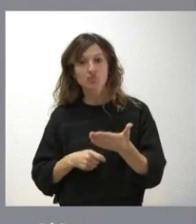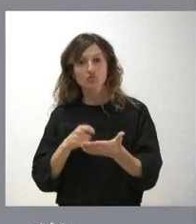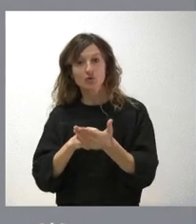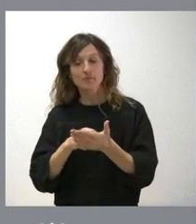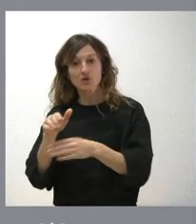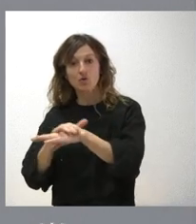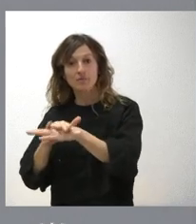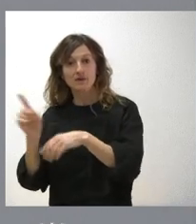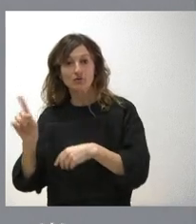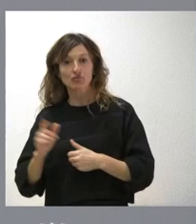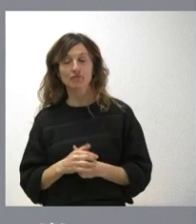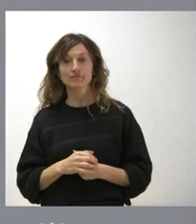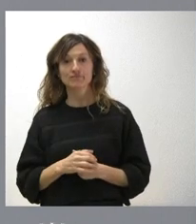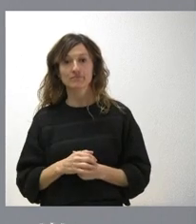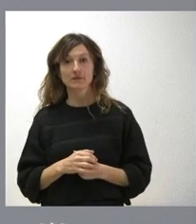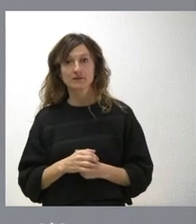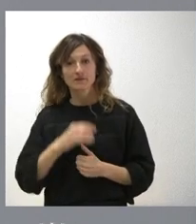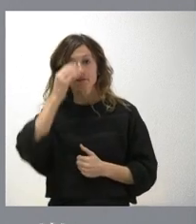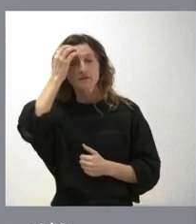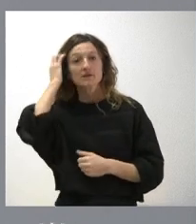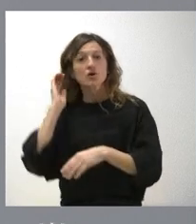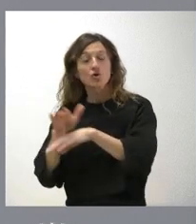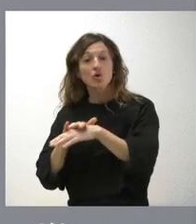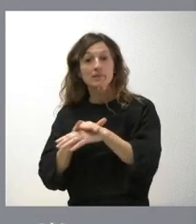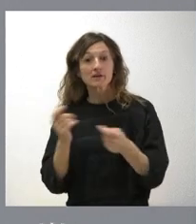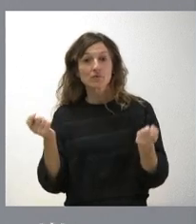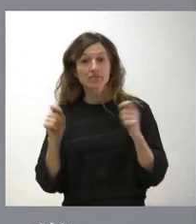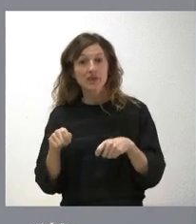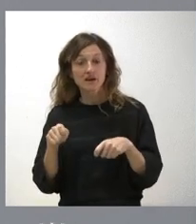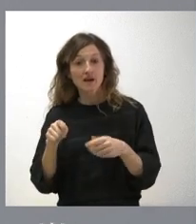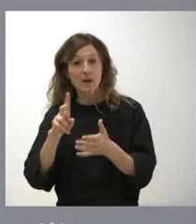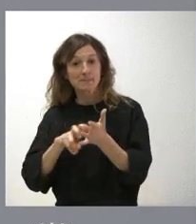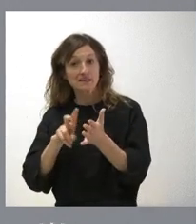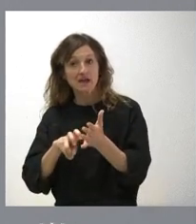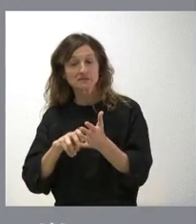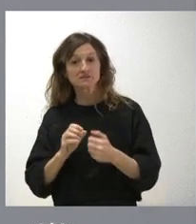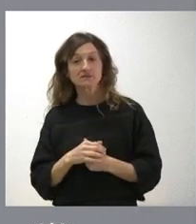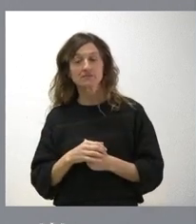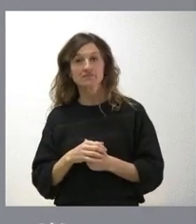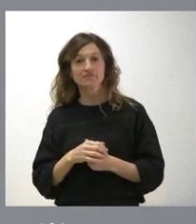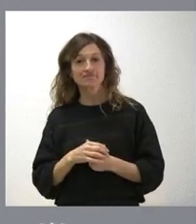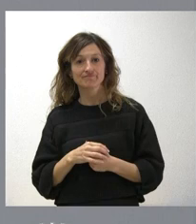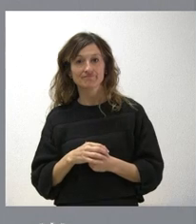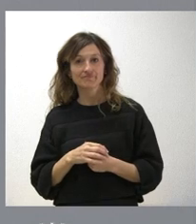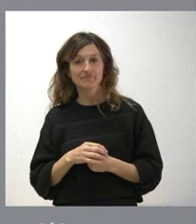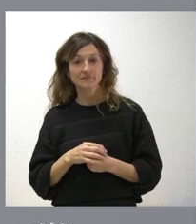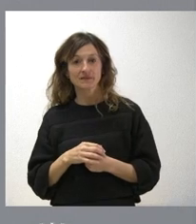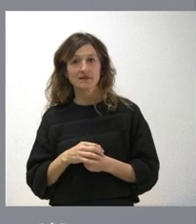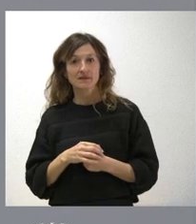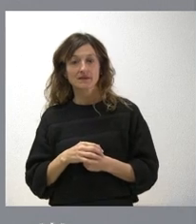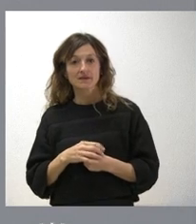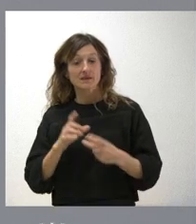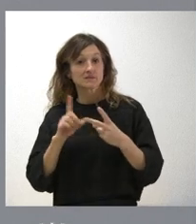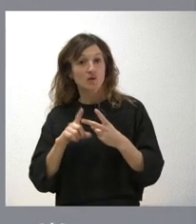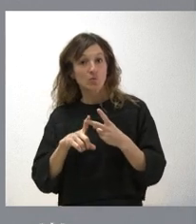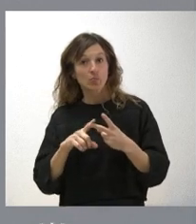gobierno por tanto el fondo cer el gobierno cerró las minas y el fondo el gobierno nos eh primero el gobierno cerró las minas